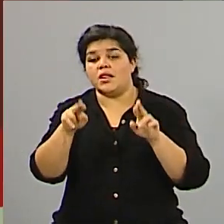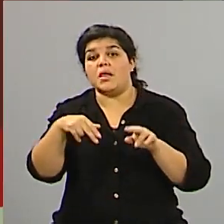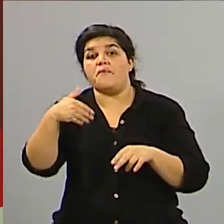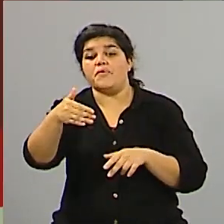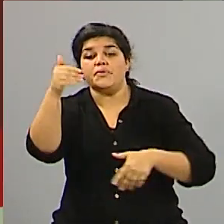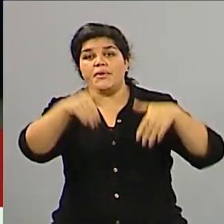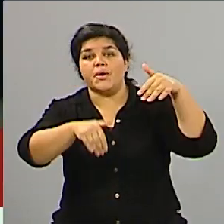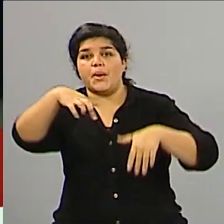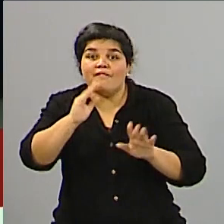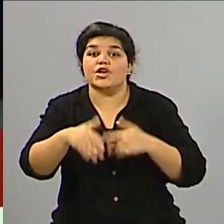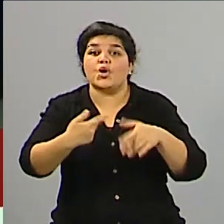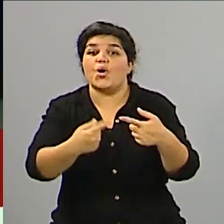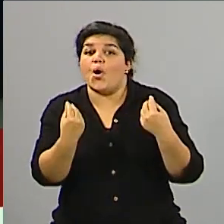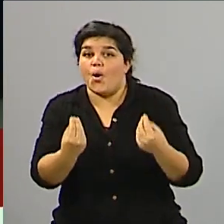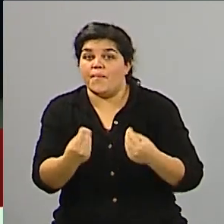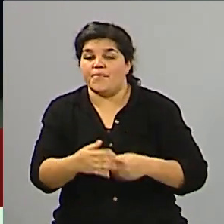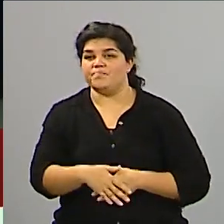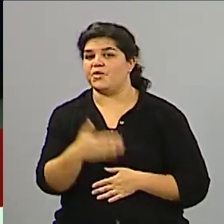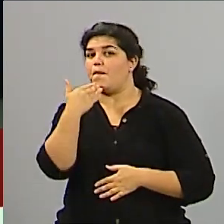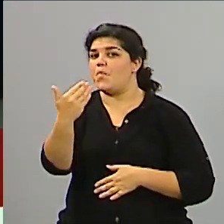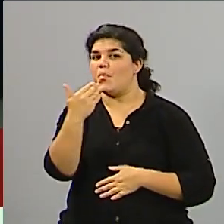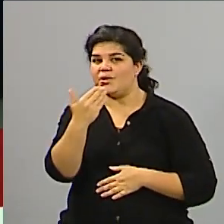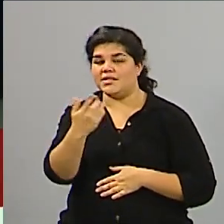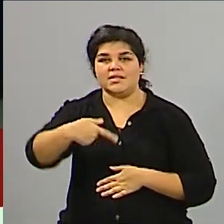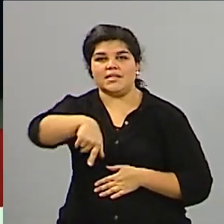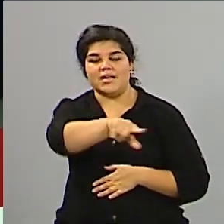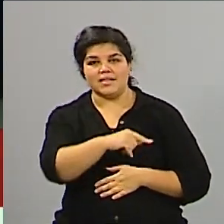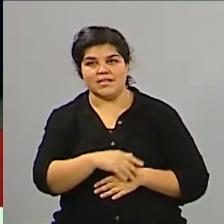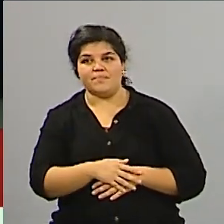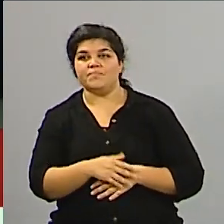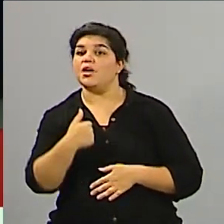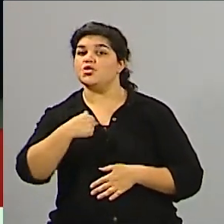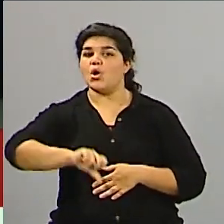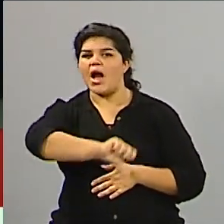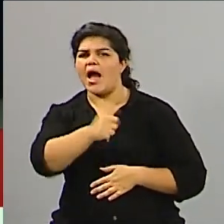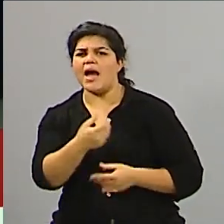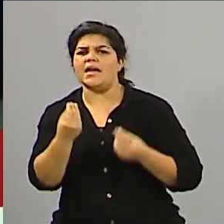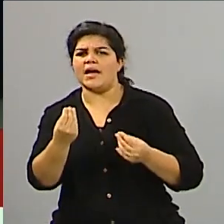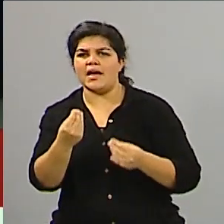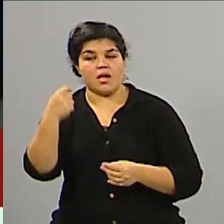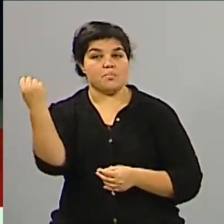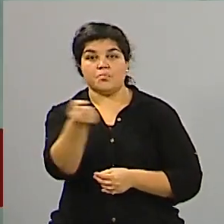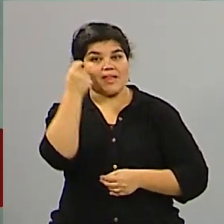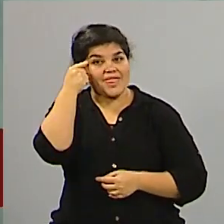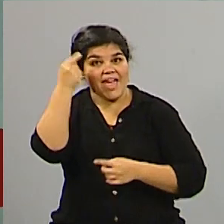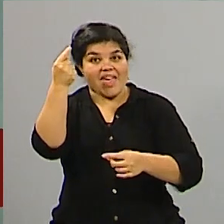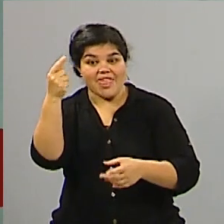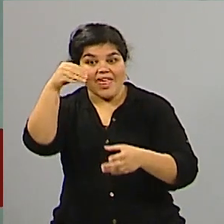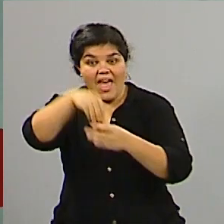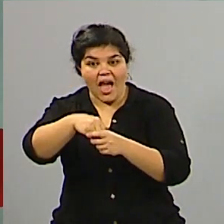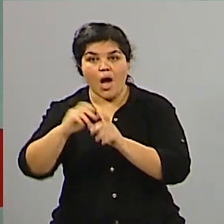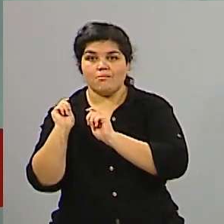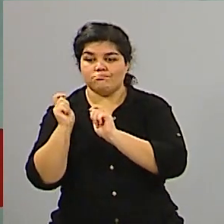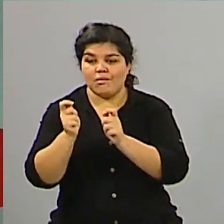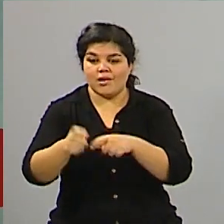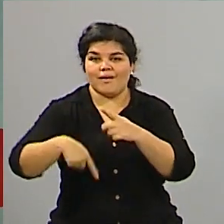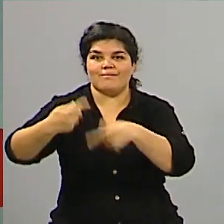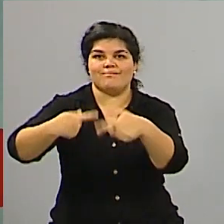y sí intervenir la municipalidad. Si usted va a construir una casa acá en Ciudad y el interés que le